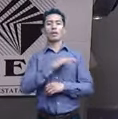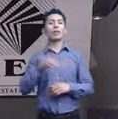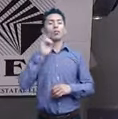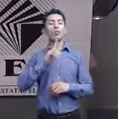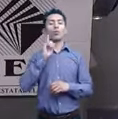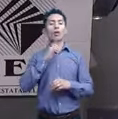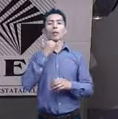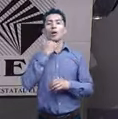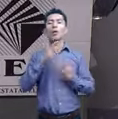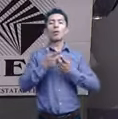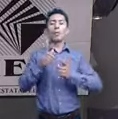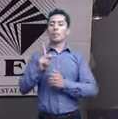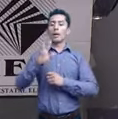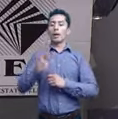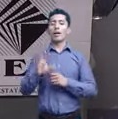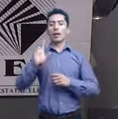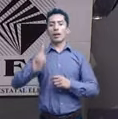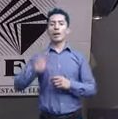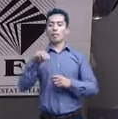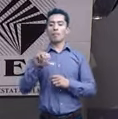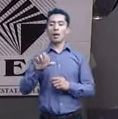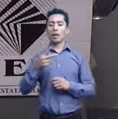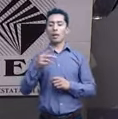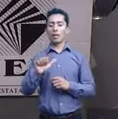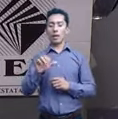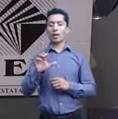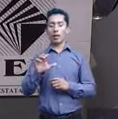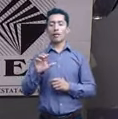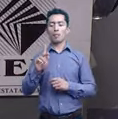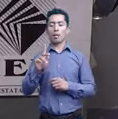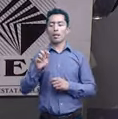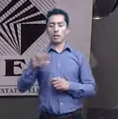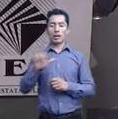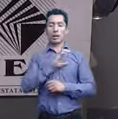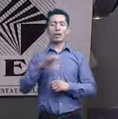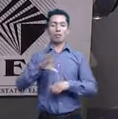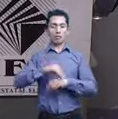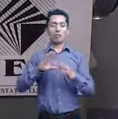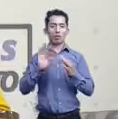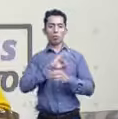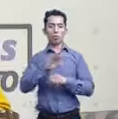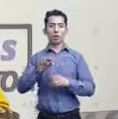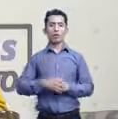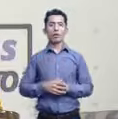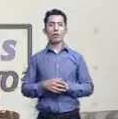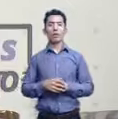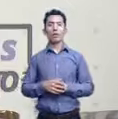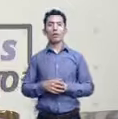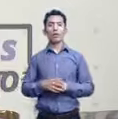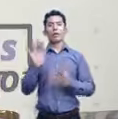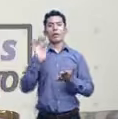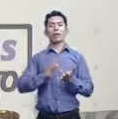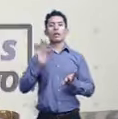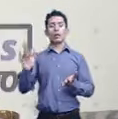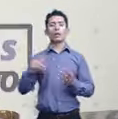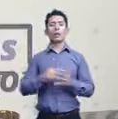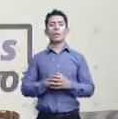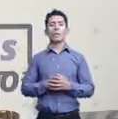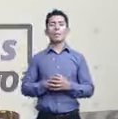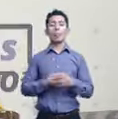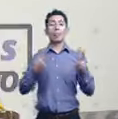a la candidata, del Partido de la Revolución Democrática, Marta Patricia Cipriano Jiménez. Candidata, tiene la palabra. Gracias.